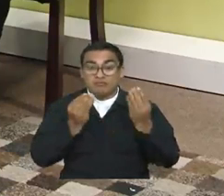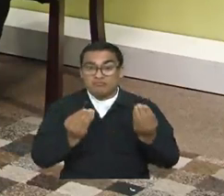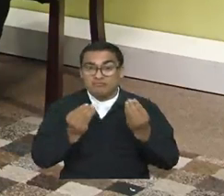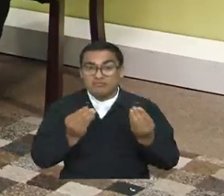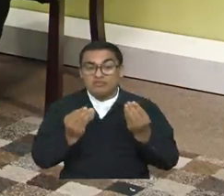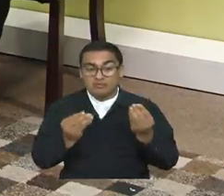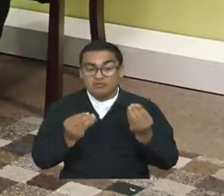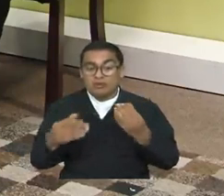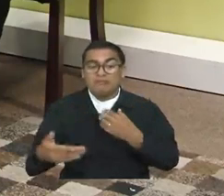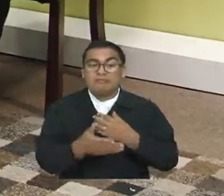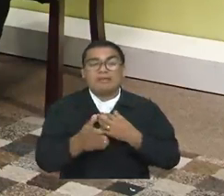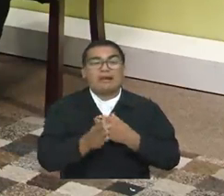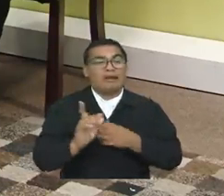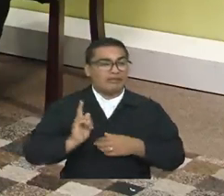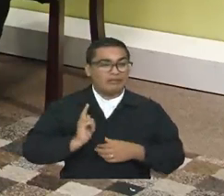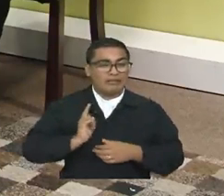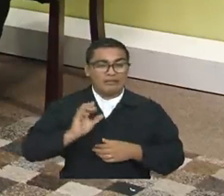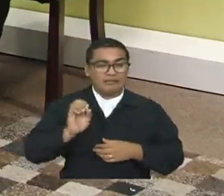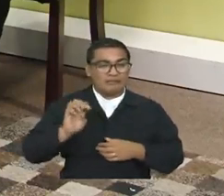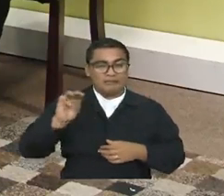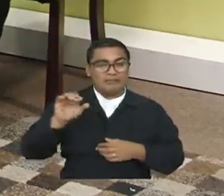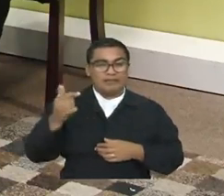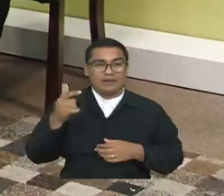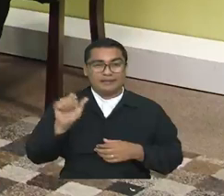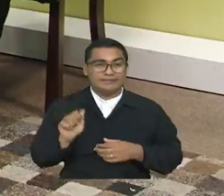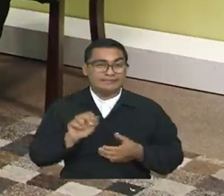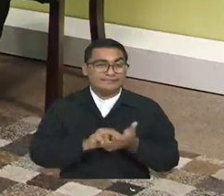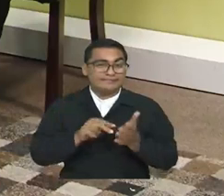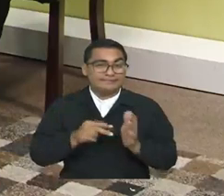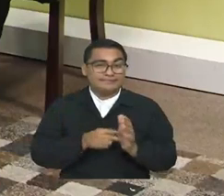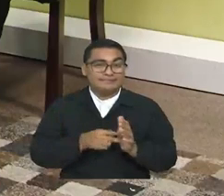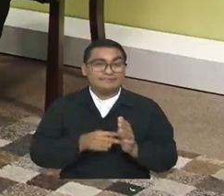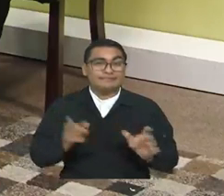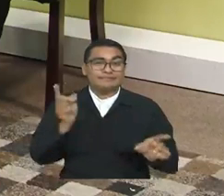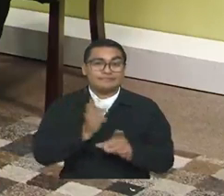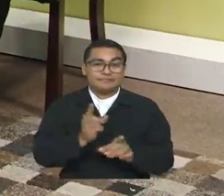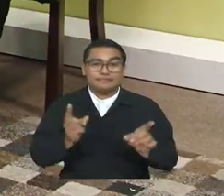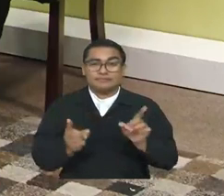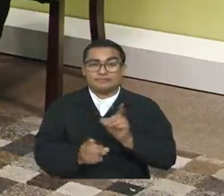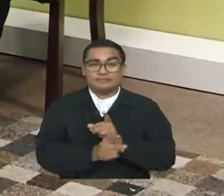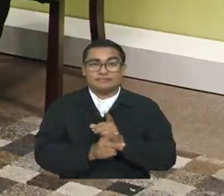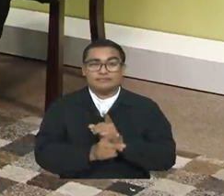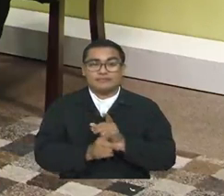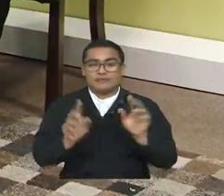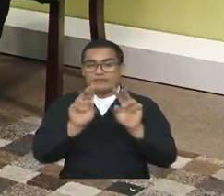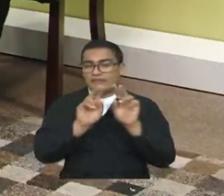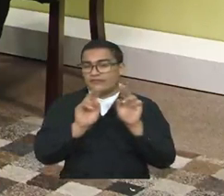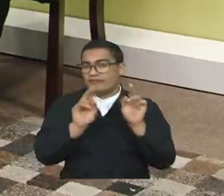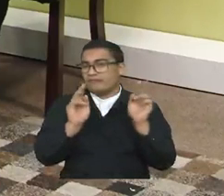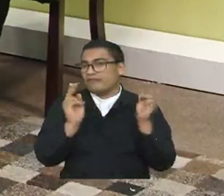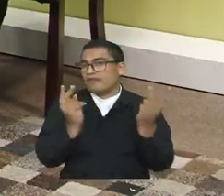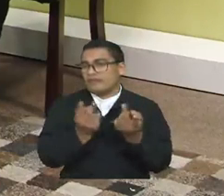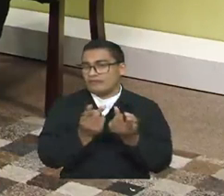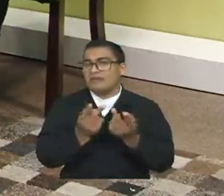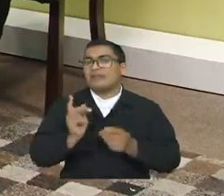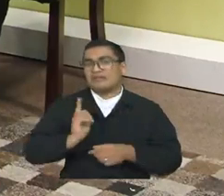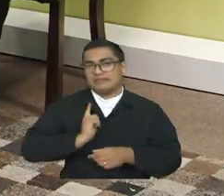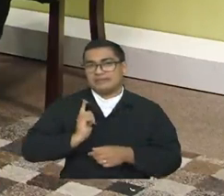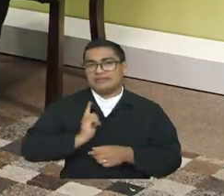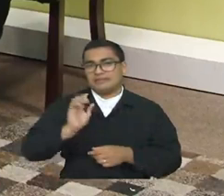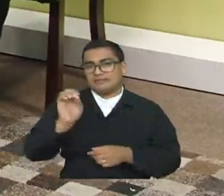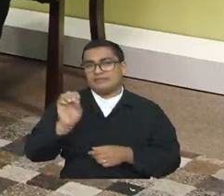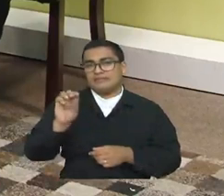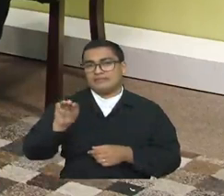omega, o sea, el hecho de que sean peces, no. Tenemos que implementarlo más bien en los vegetales, porque en los vegetales encontramos más